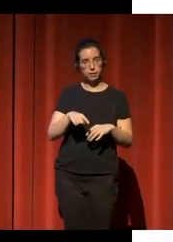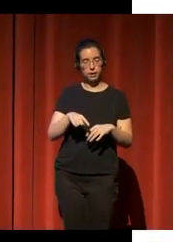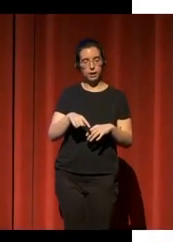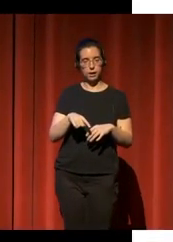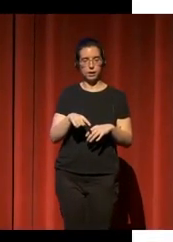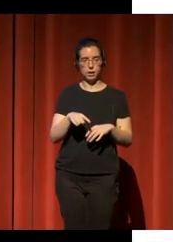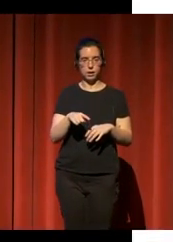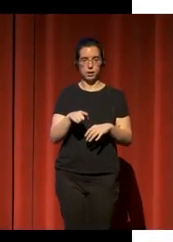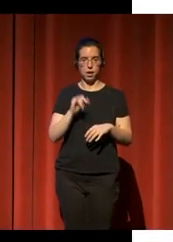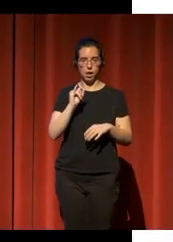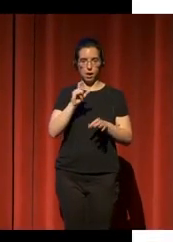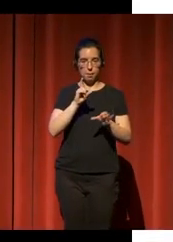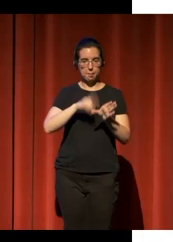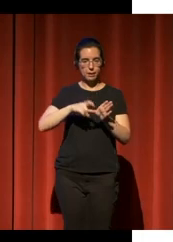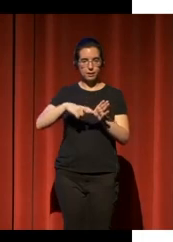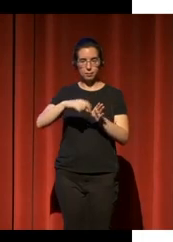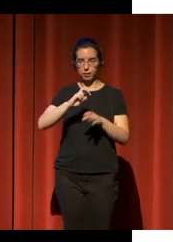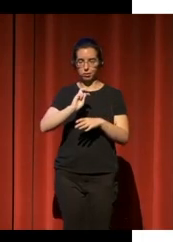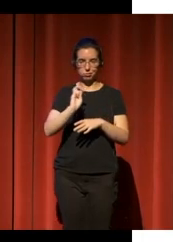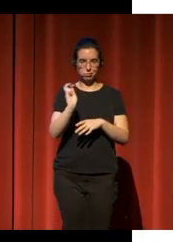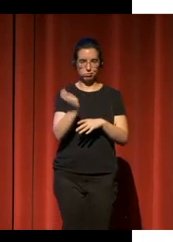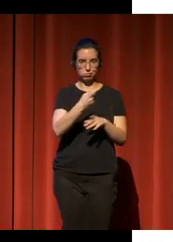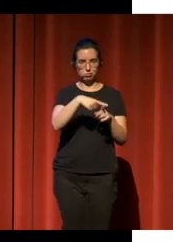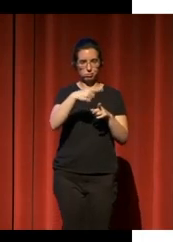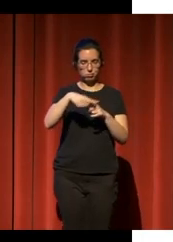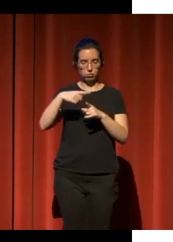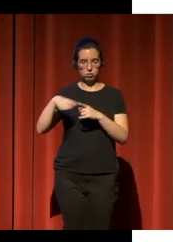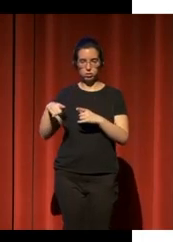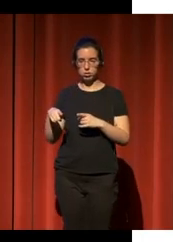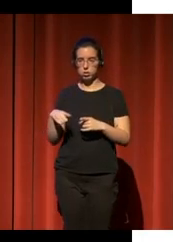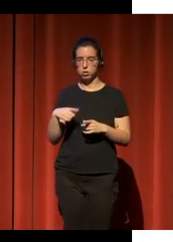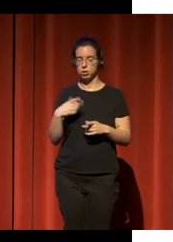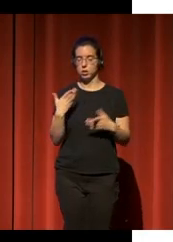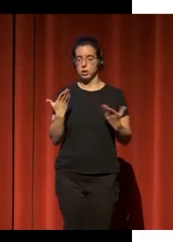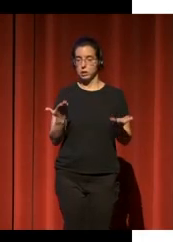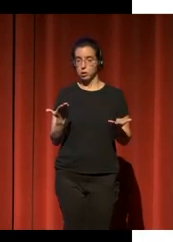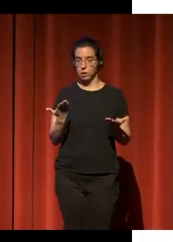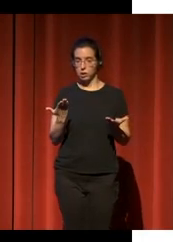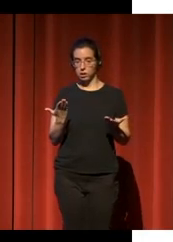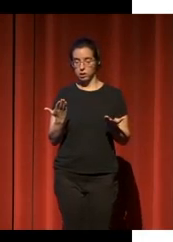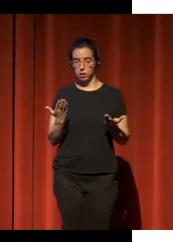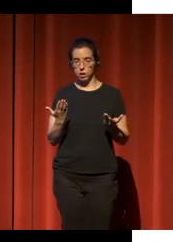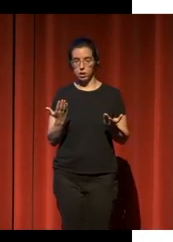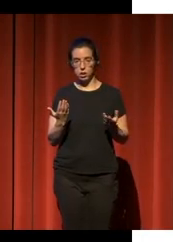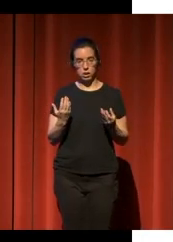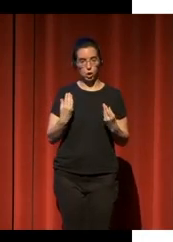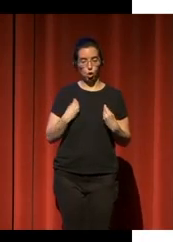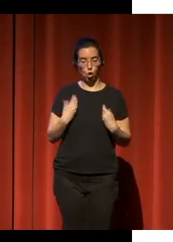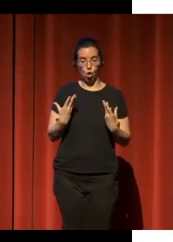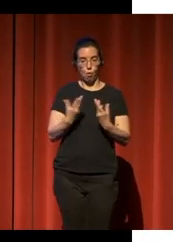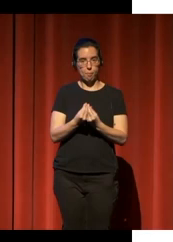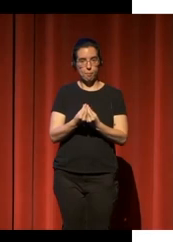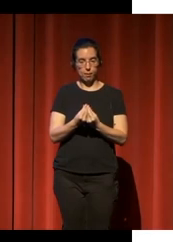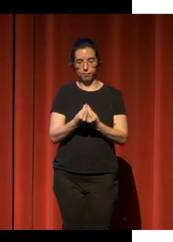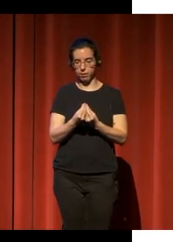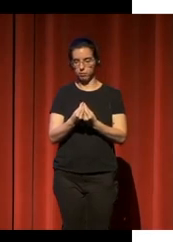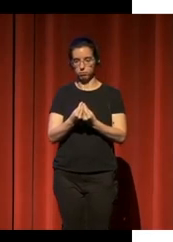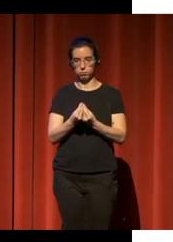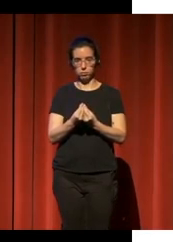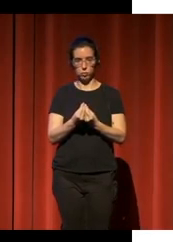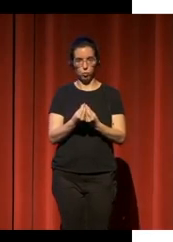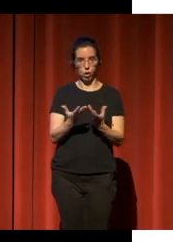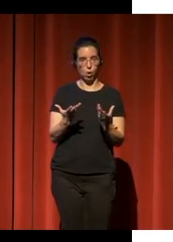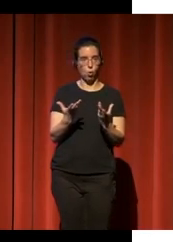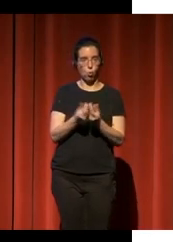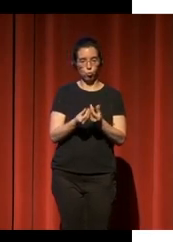de la de la participación eh Y conviven relativamente bien Yo diría que me da la sensación que de forma